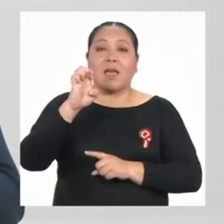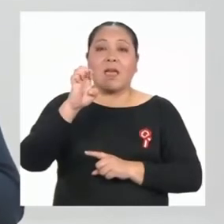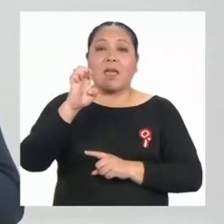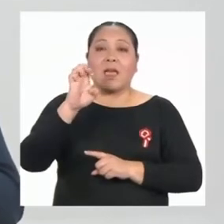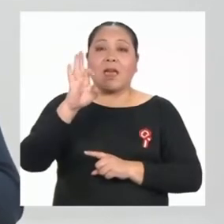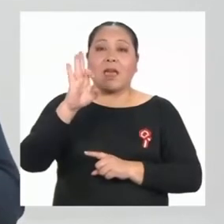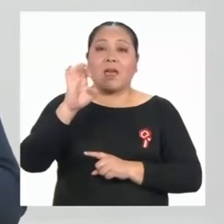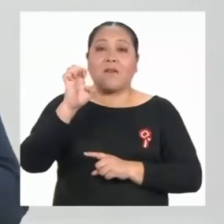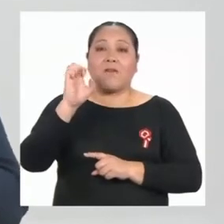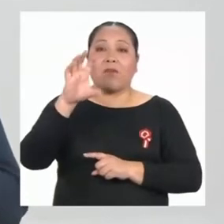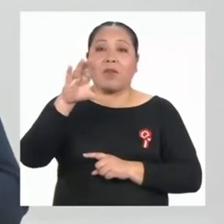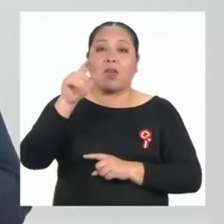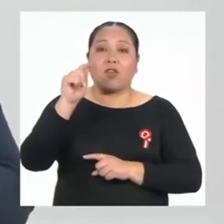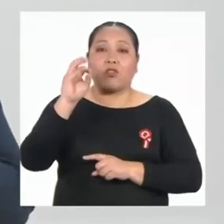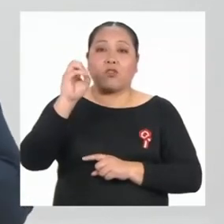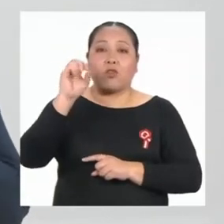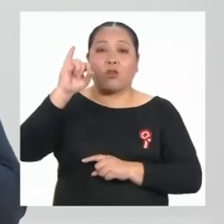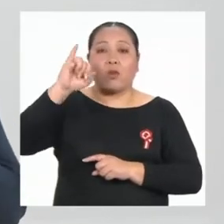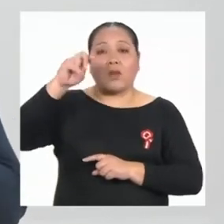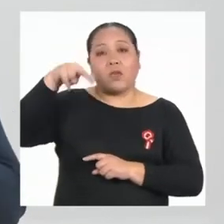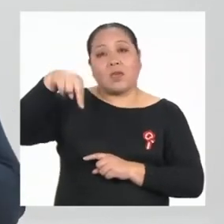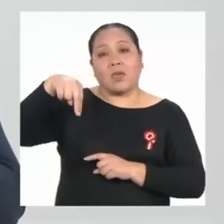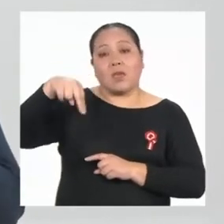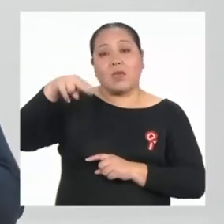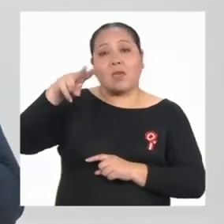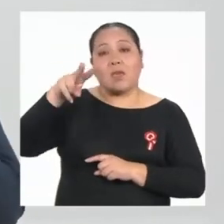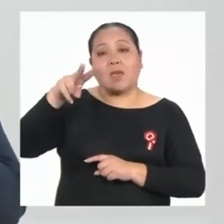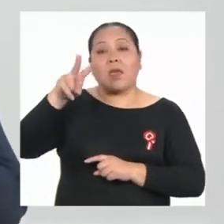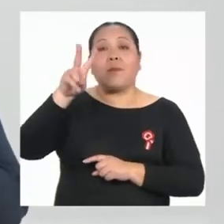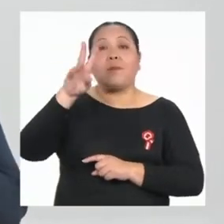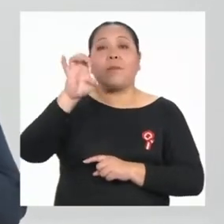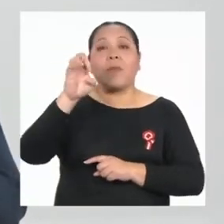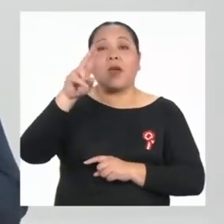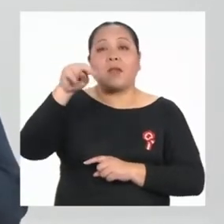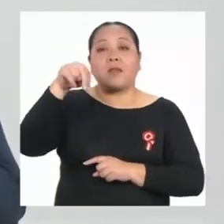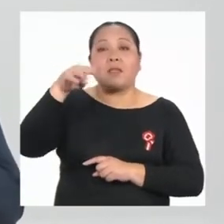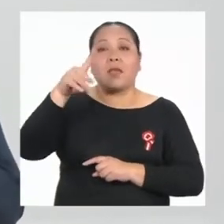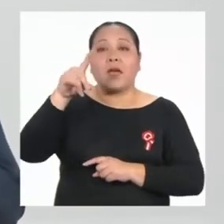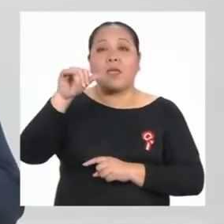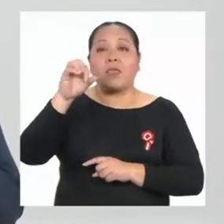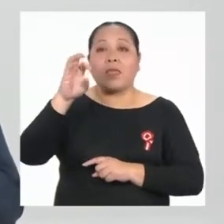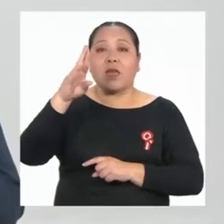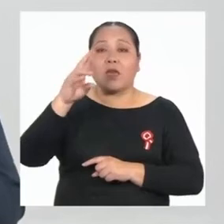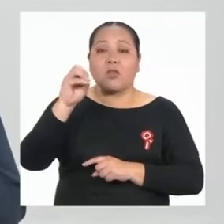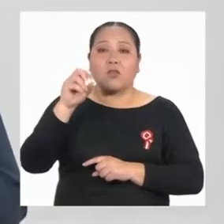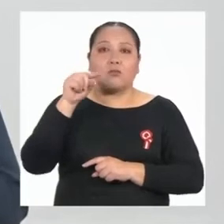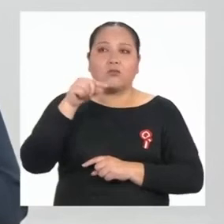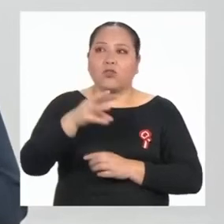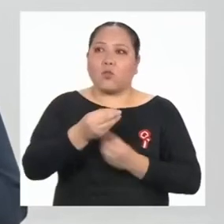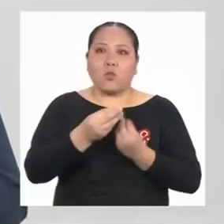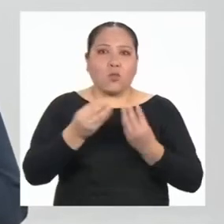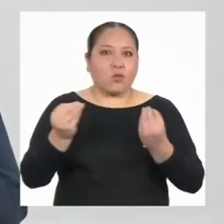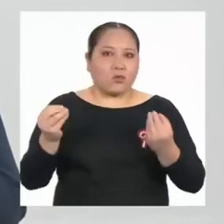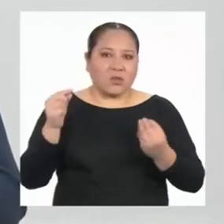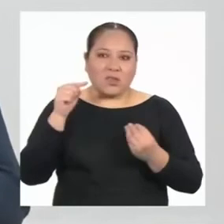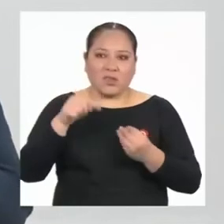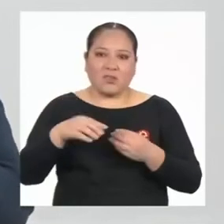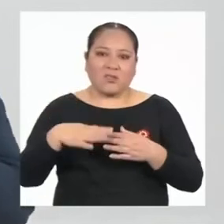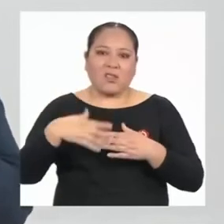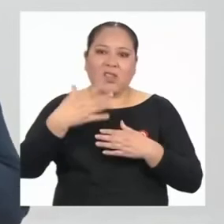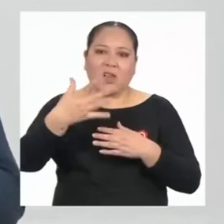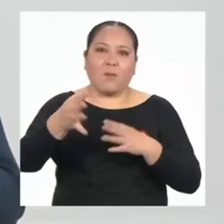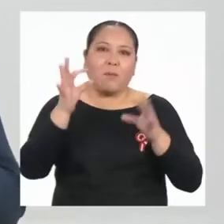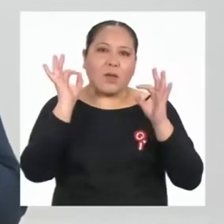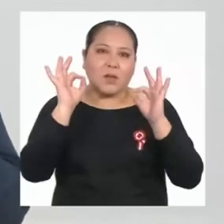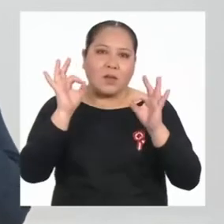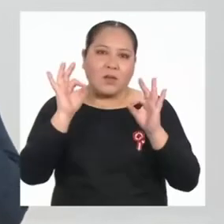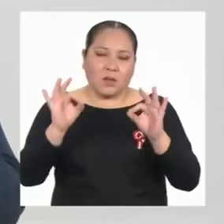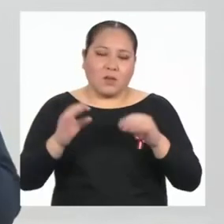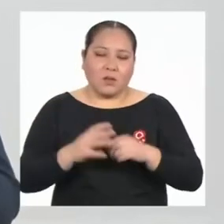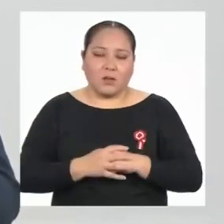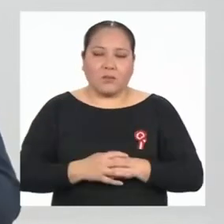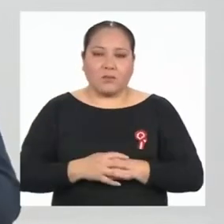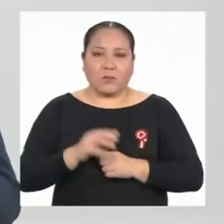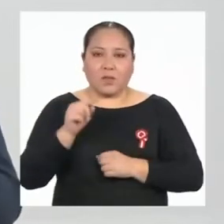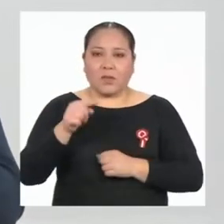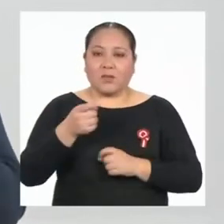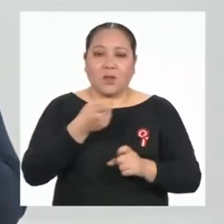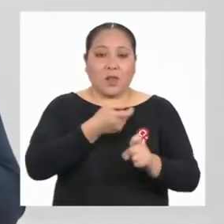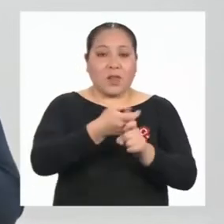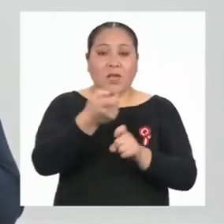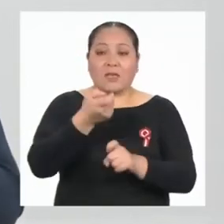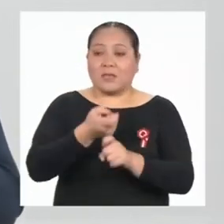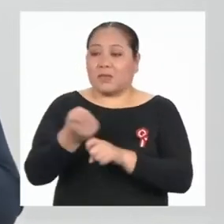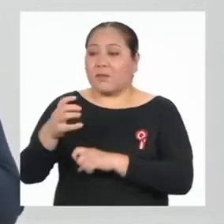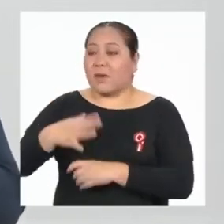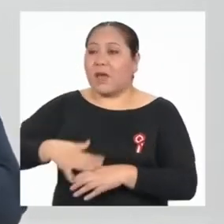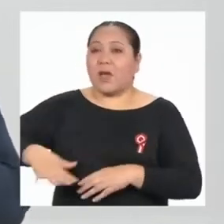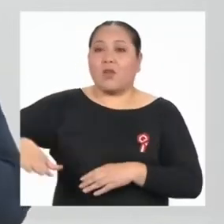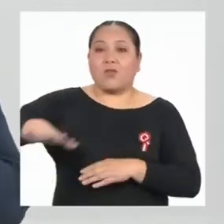son muchas y desencadenan otras situaciones de riesgo. Además, que nos afectan a todas